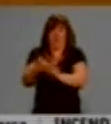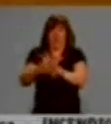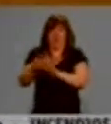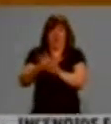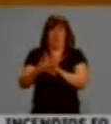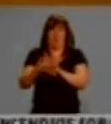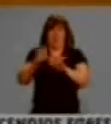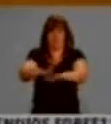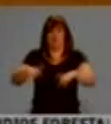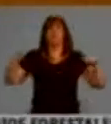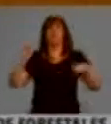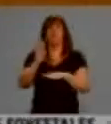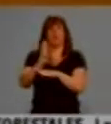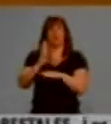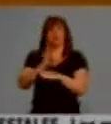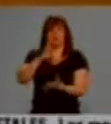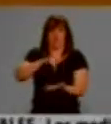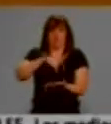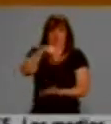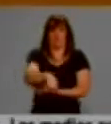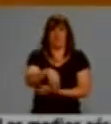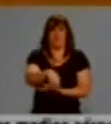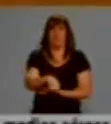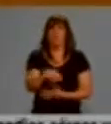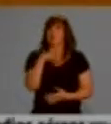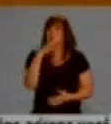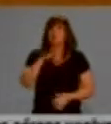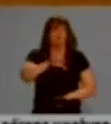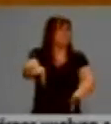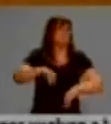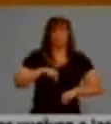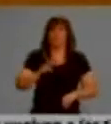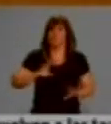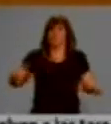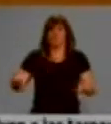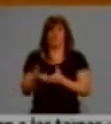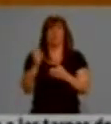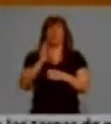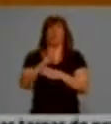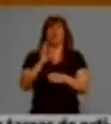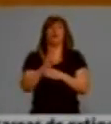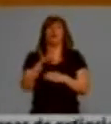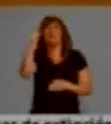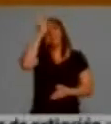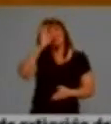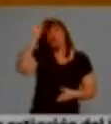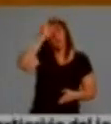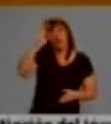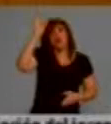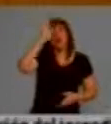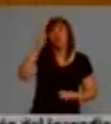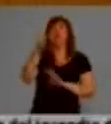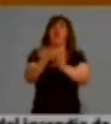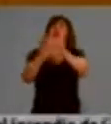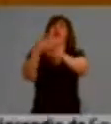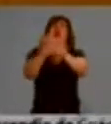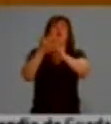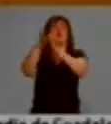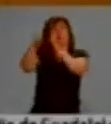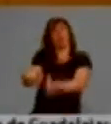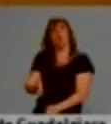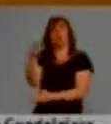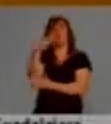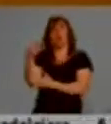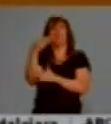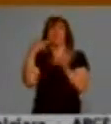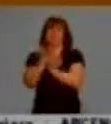en esta sesión parlamentaria. No aceptamos desde nuestro grupo parlamentario la tesis de que hablar de Bárcenas